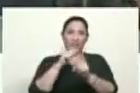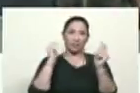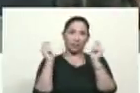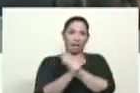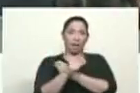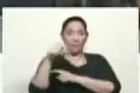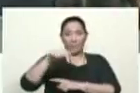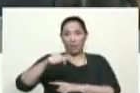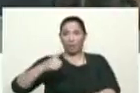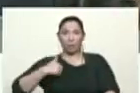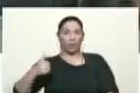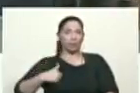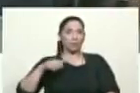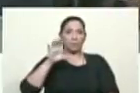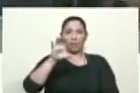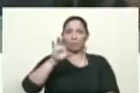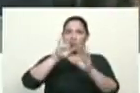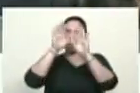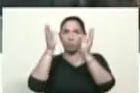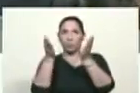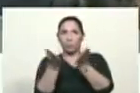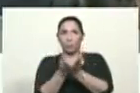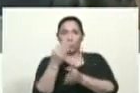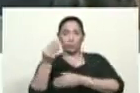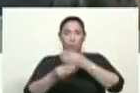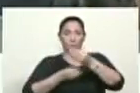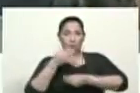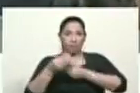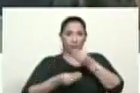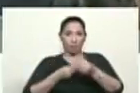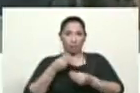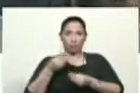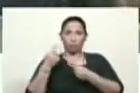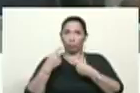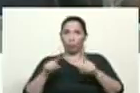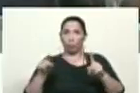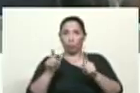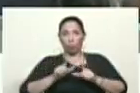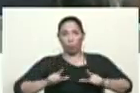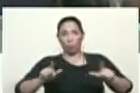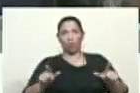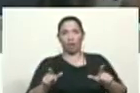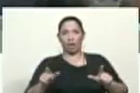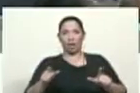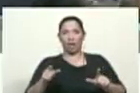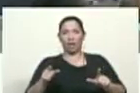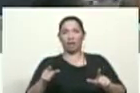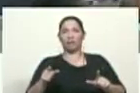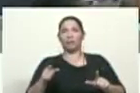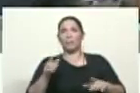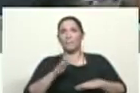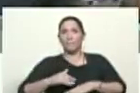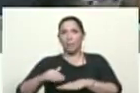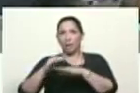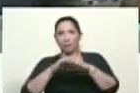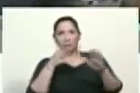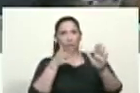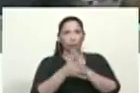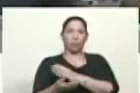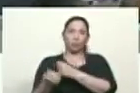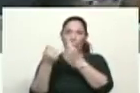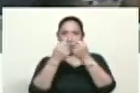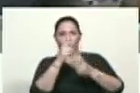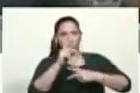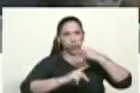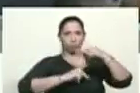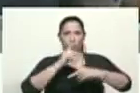y en cualquier país del mundo, además lo han hecho en otros momentos, inciden sobre los costos de producción de